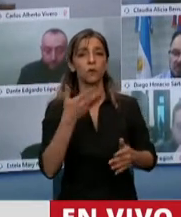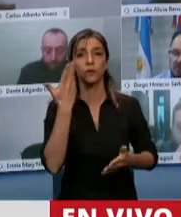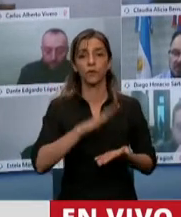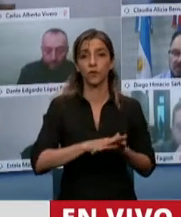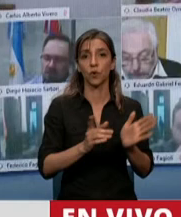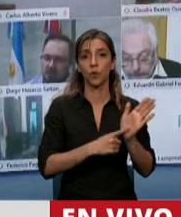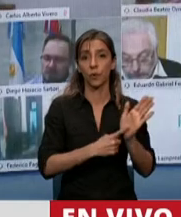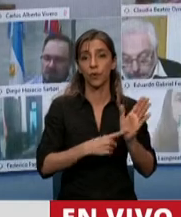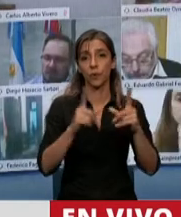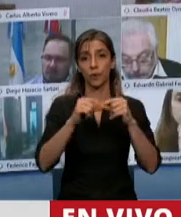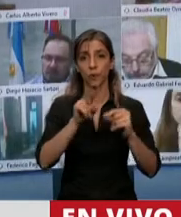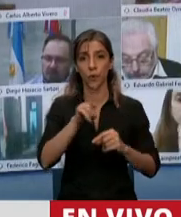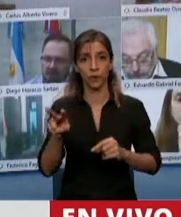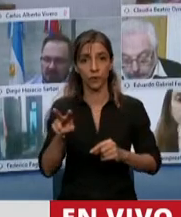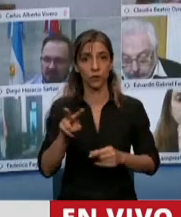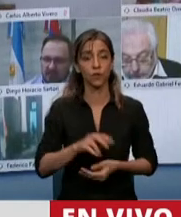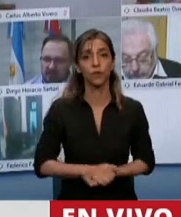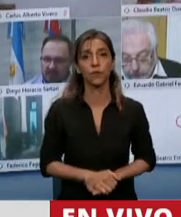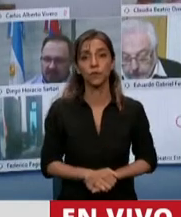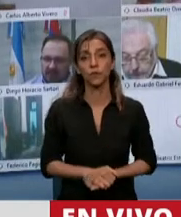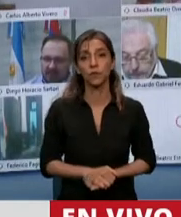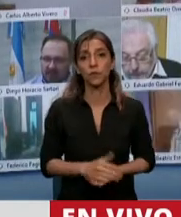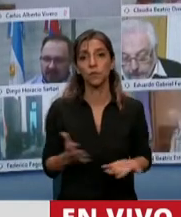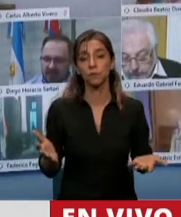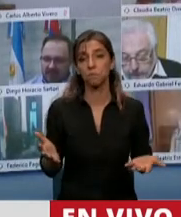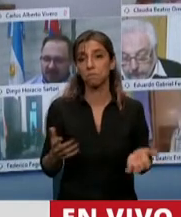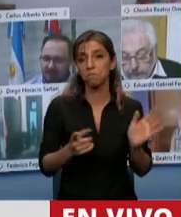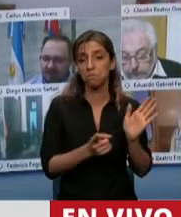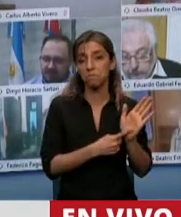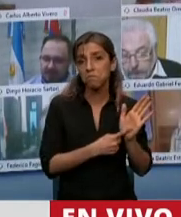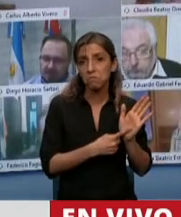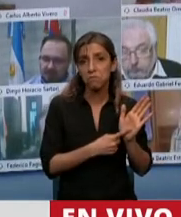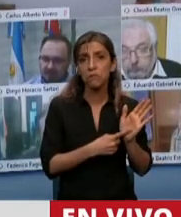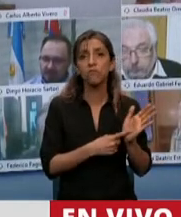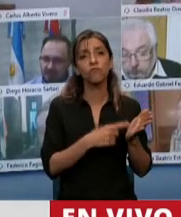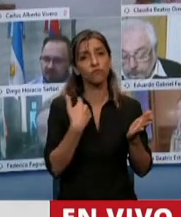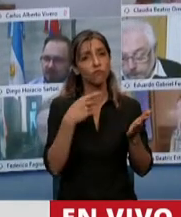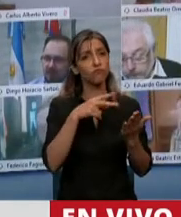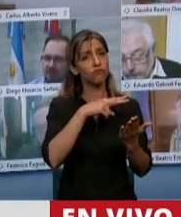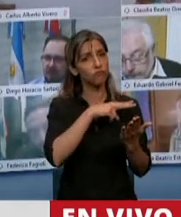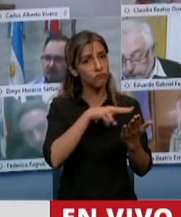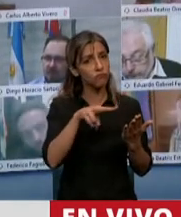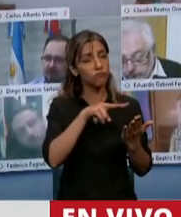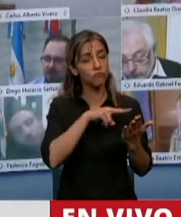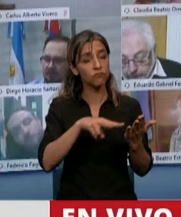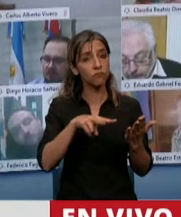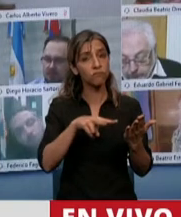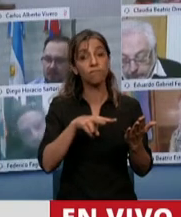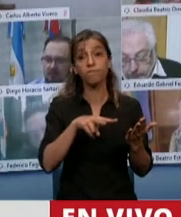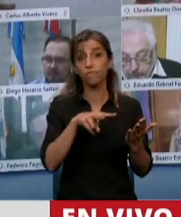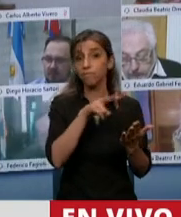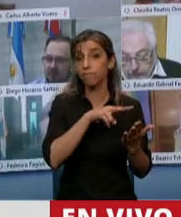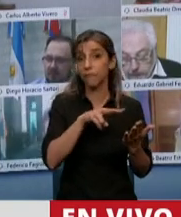reglamento, presidente. Y realmente el artículo 22 del reglamento hay que leerlo en el marco de